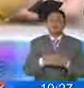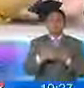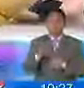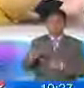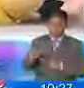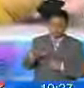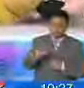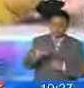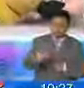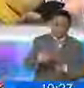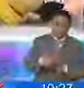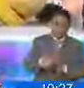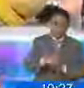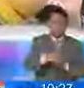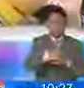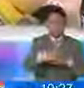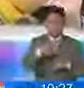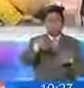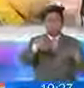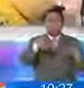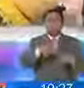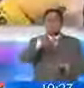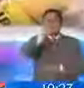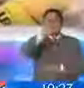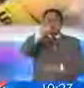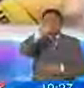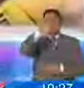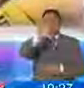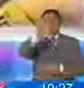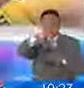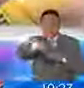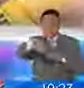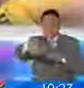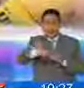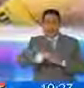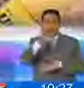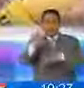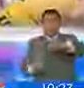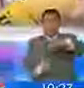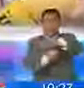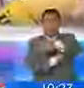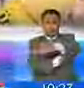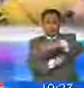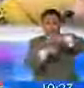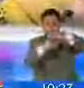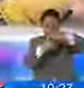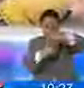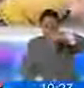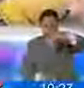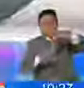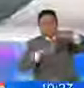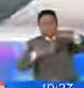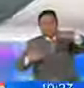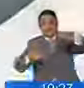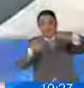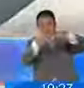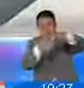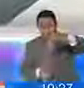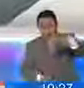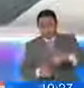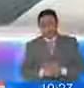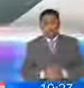un puente de 195 metros de longitud, con pilas de 35 metros de altura. Es parte